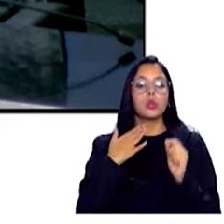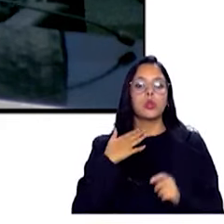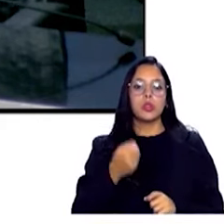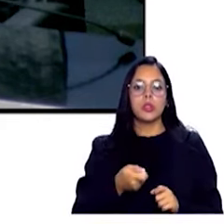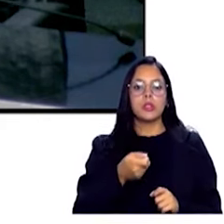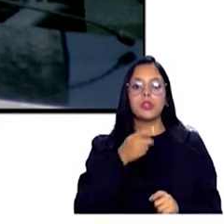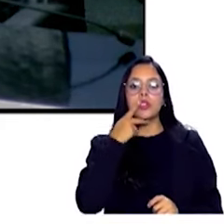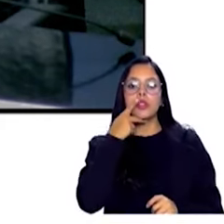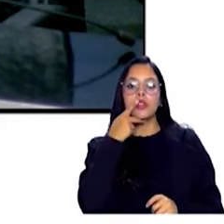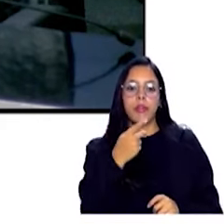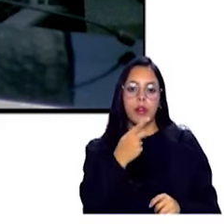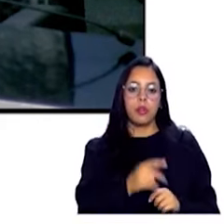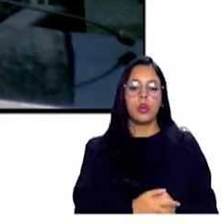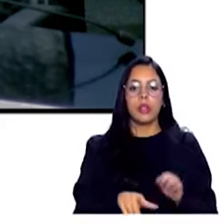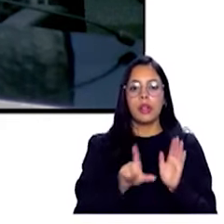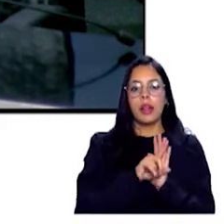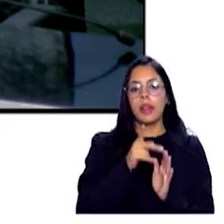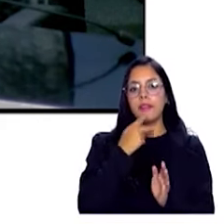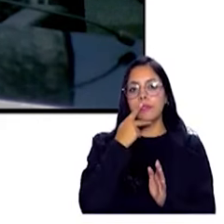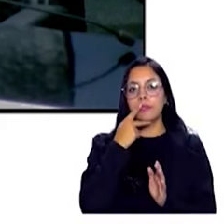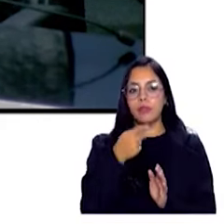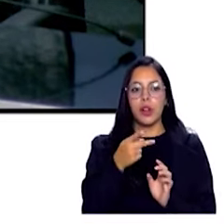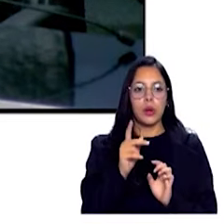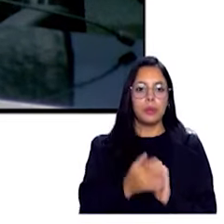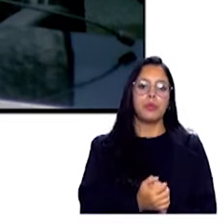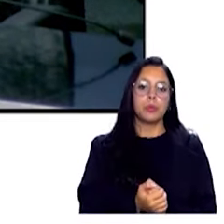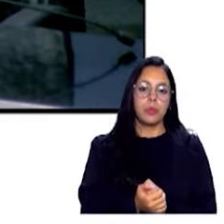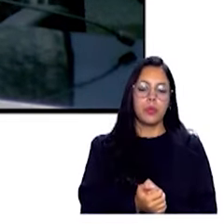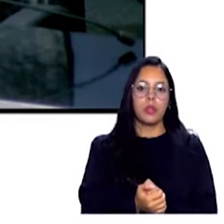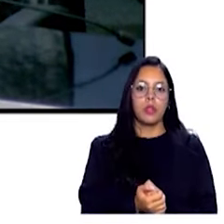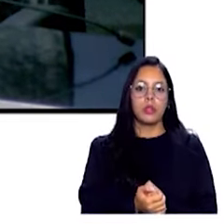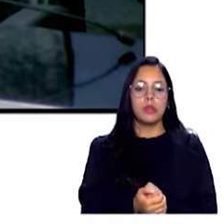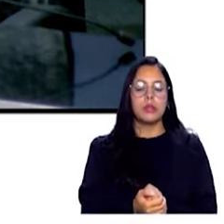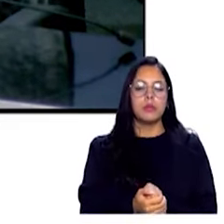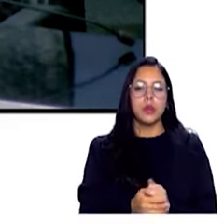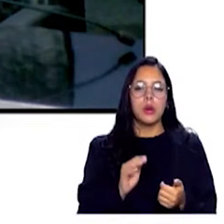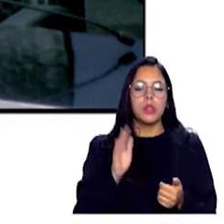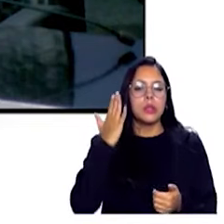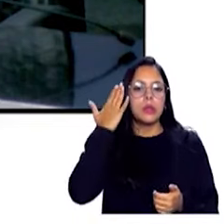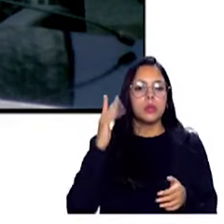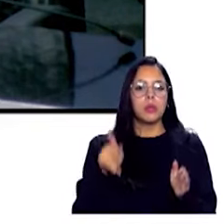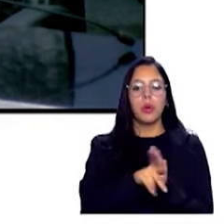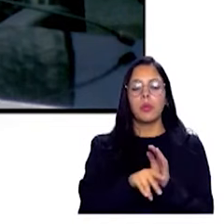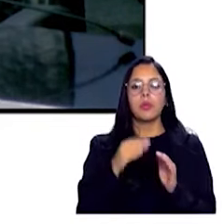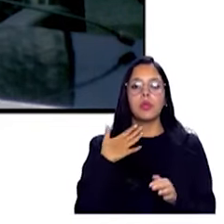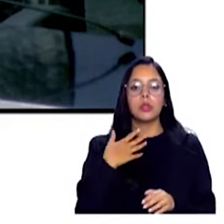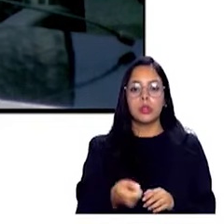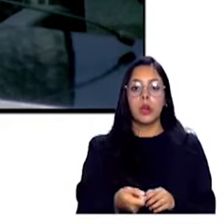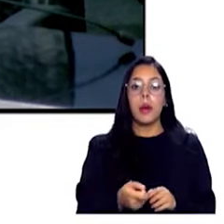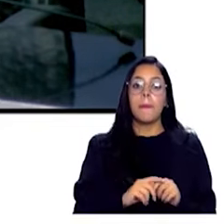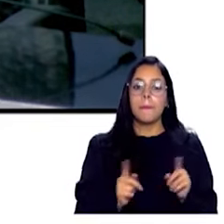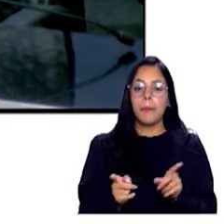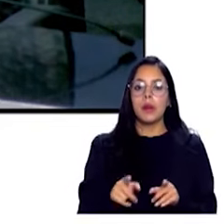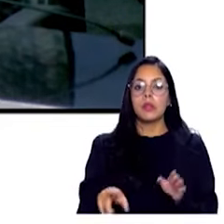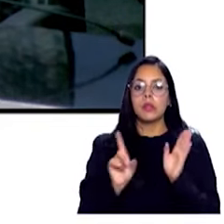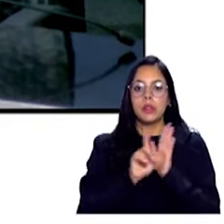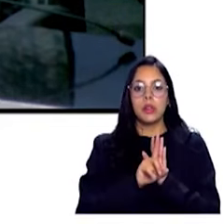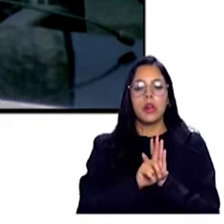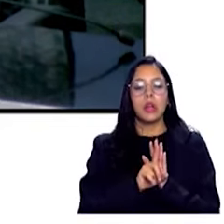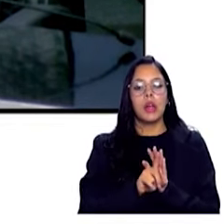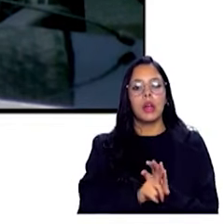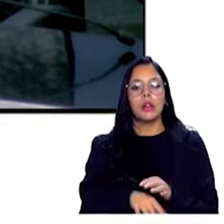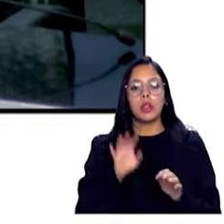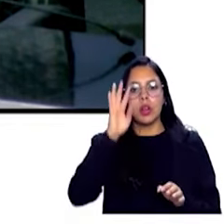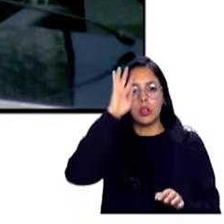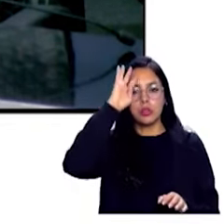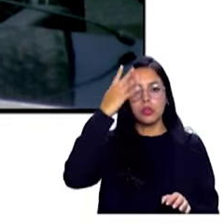dice la Ley seala es un mandato General que resuelve Y que disciplina determinadas